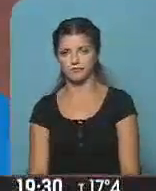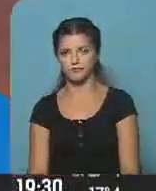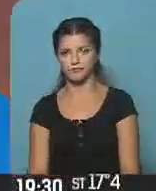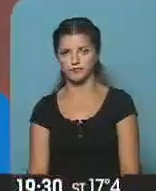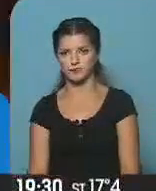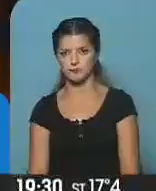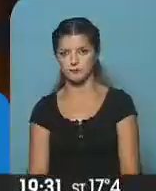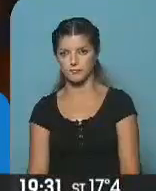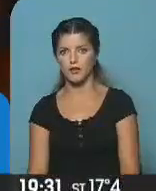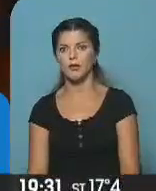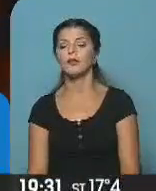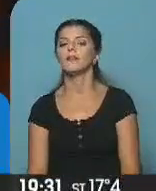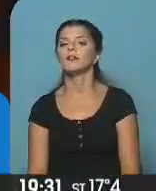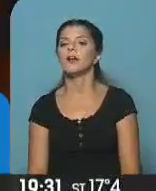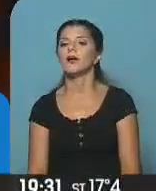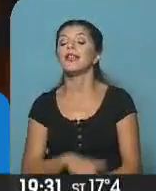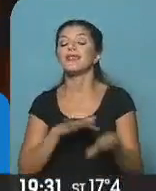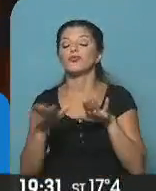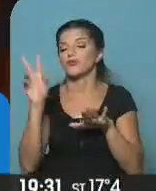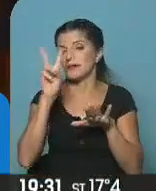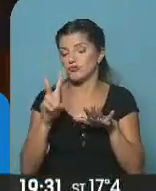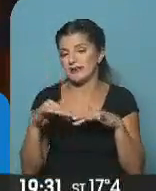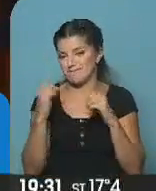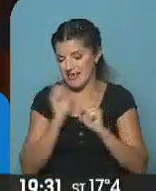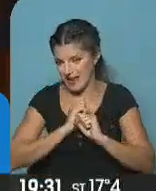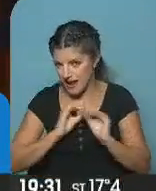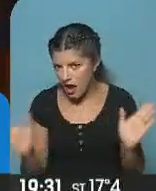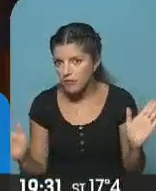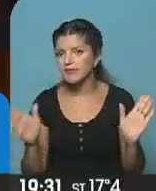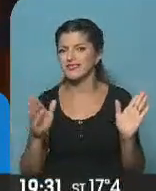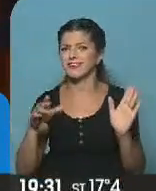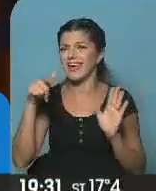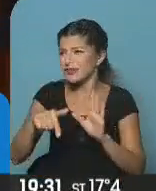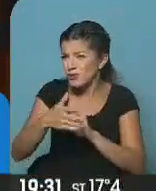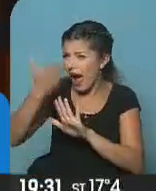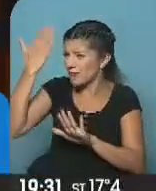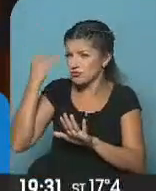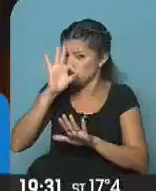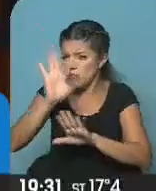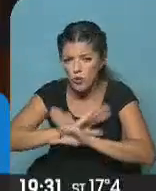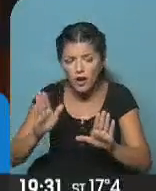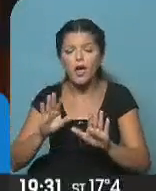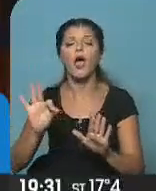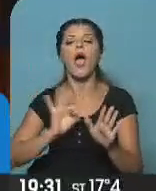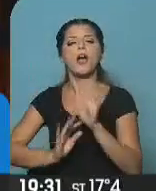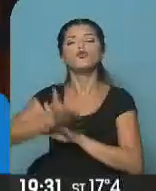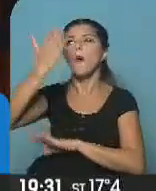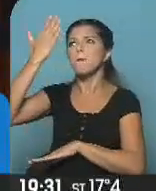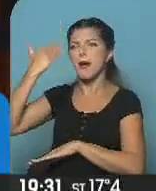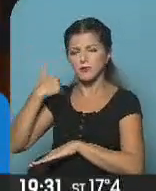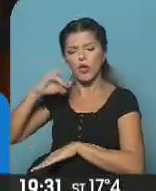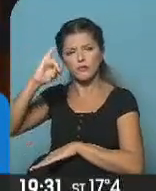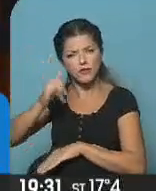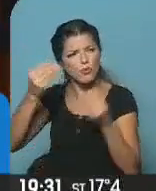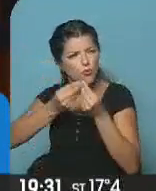gravísima el deterioro en los derechos humanos de los últimos tiempos no tiene precedentes existió el año pasado que salió en todas las portadas